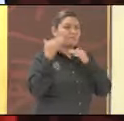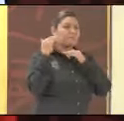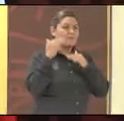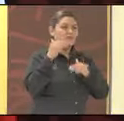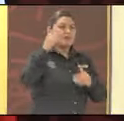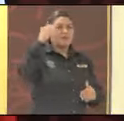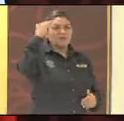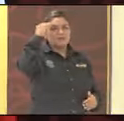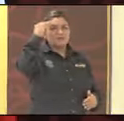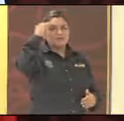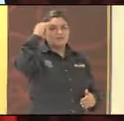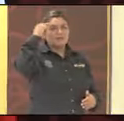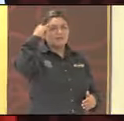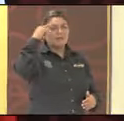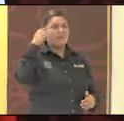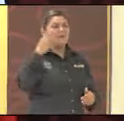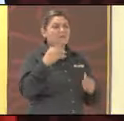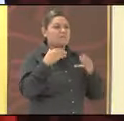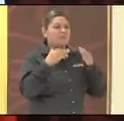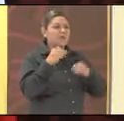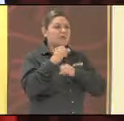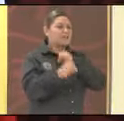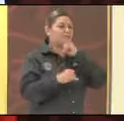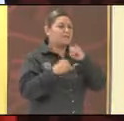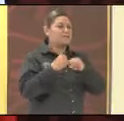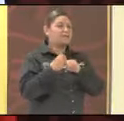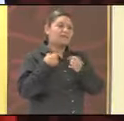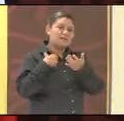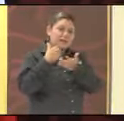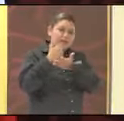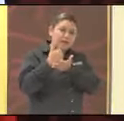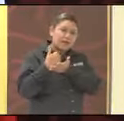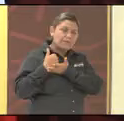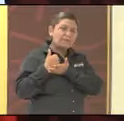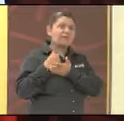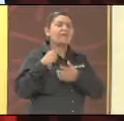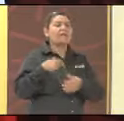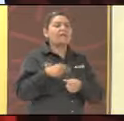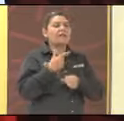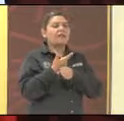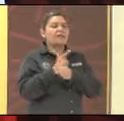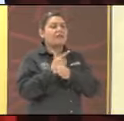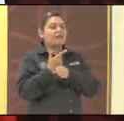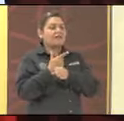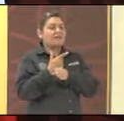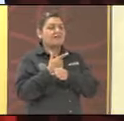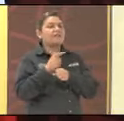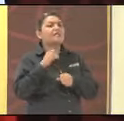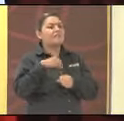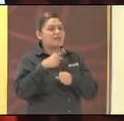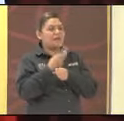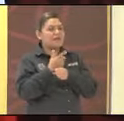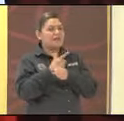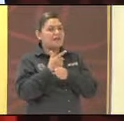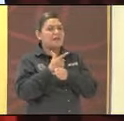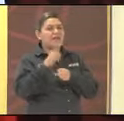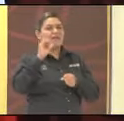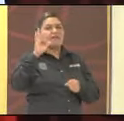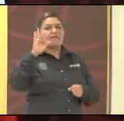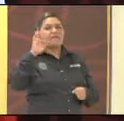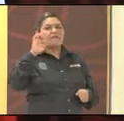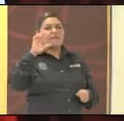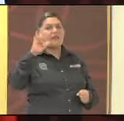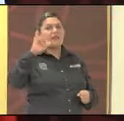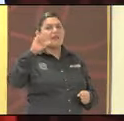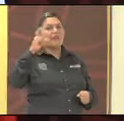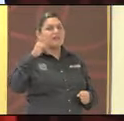reconocimiento nacional e internacional que nos están apoyando. También el licenciado Félix Rico Uribe, de la Procuraduría Ambiental de